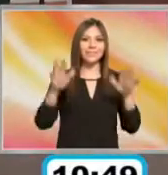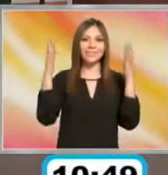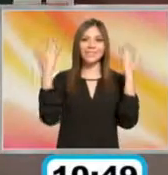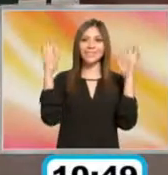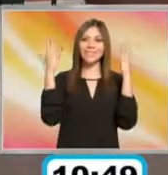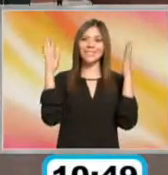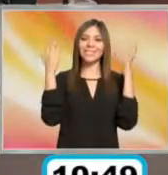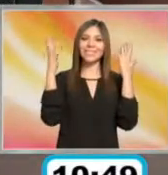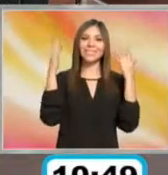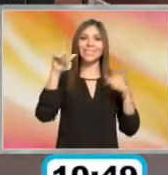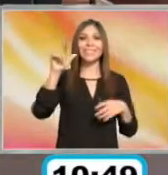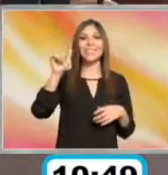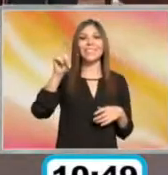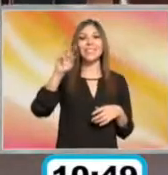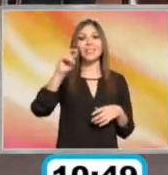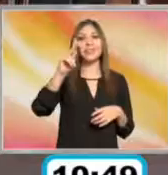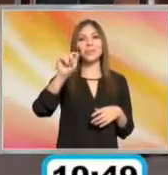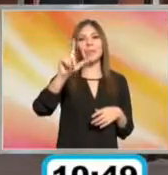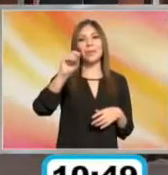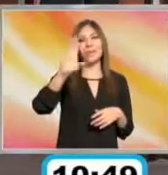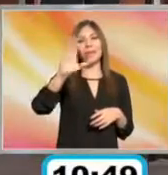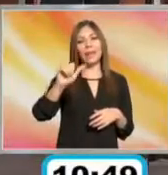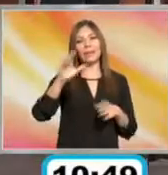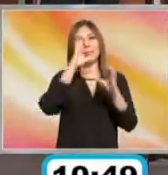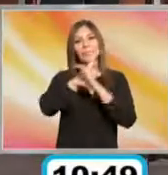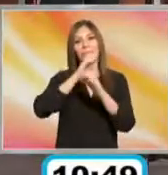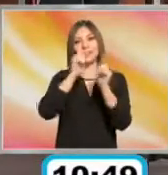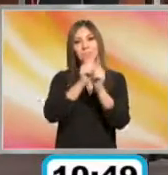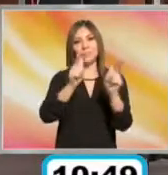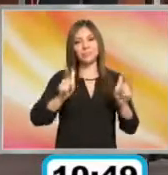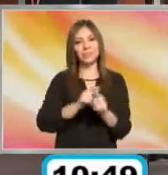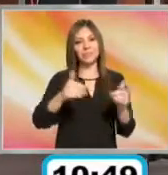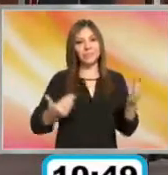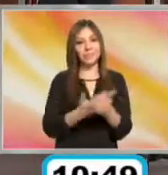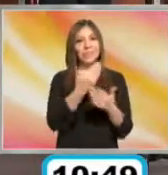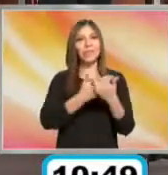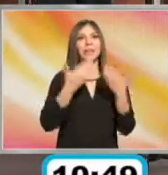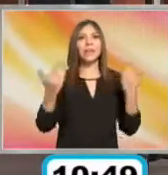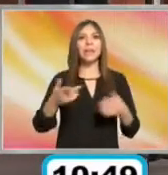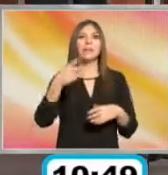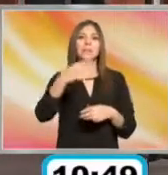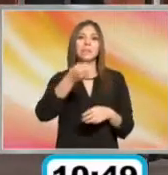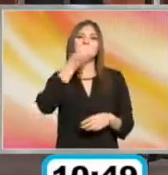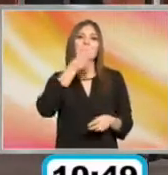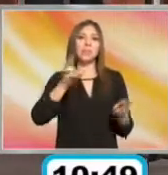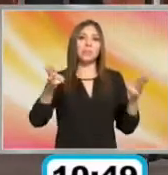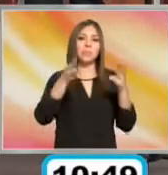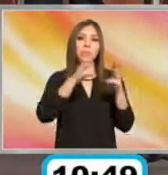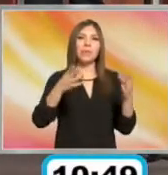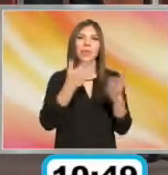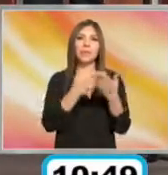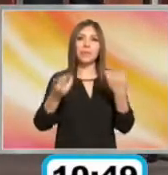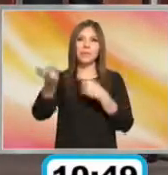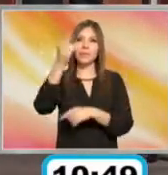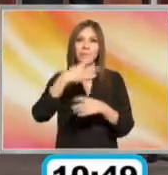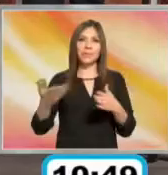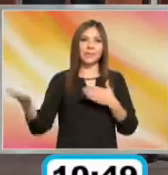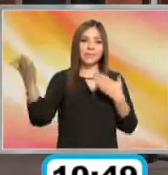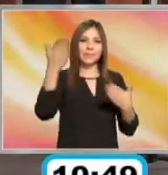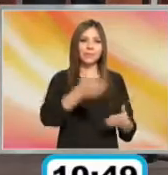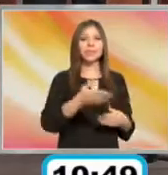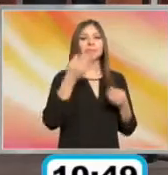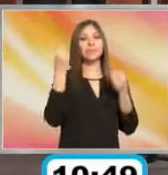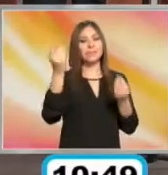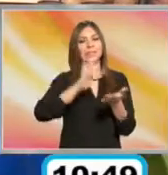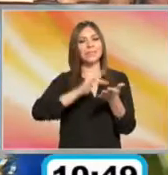La Tropa Loca esta mañana. Qué mejor que cerrar el programa con buena música. Y bueno, están de manteles largos, muchachos. Así es,